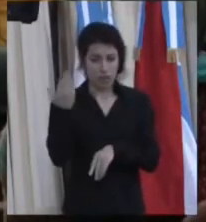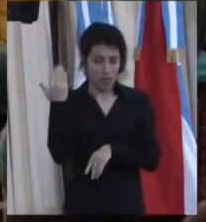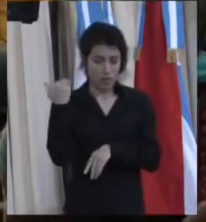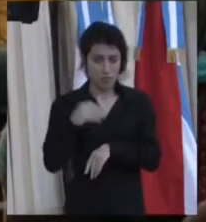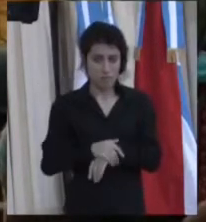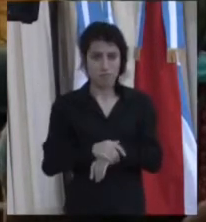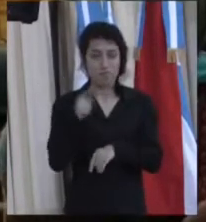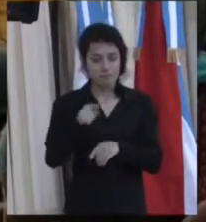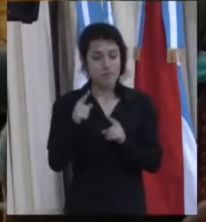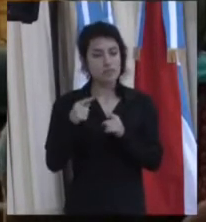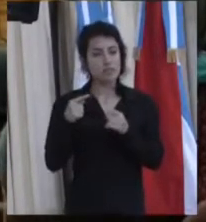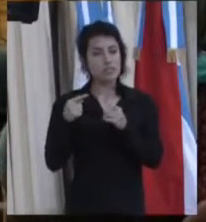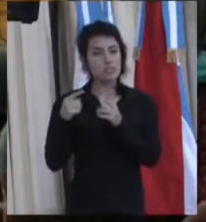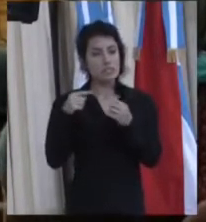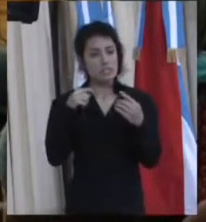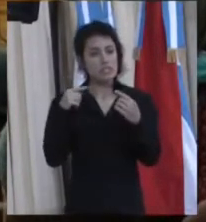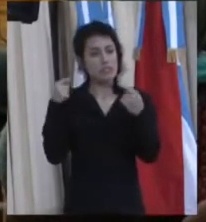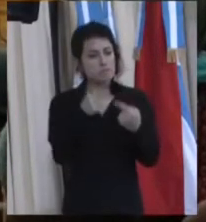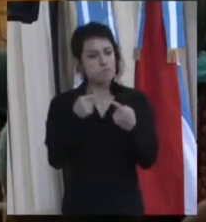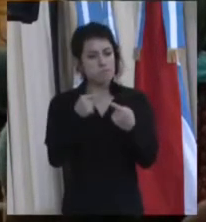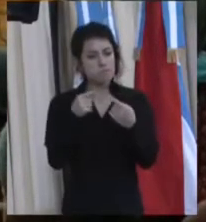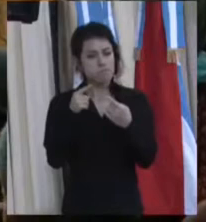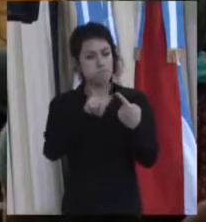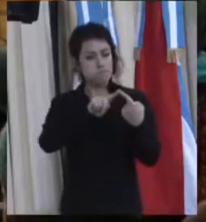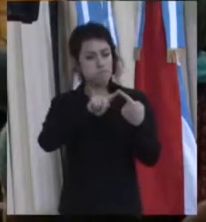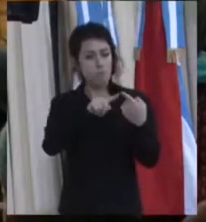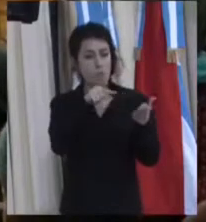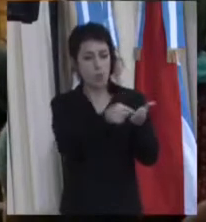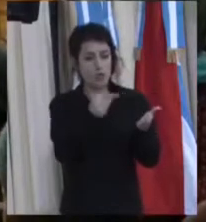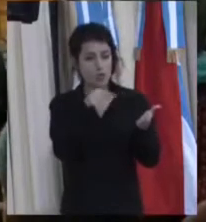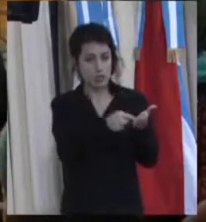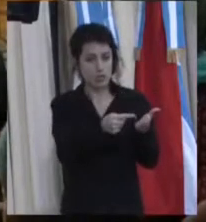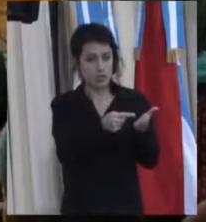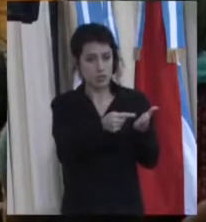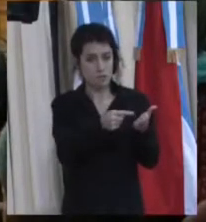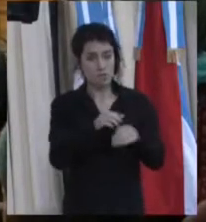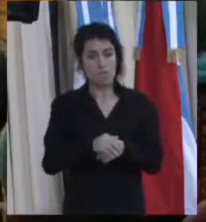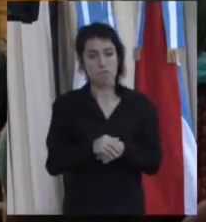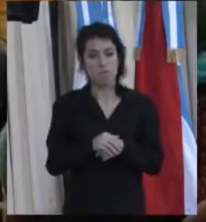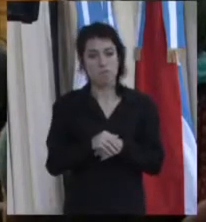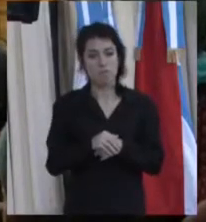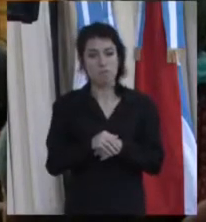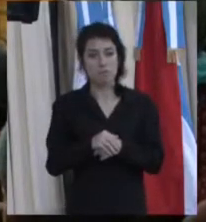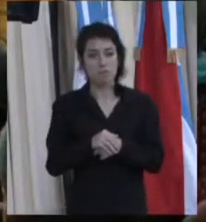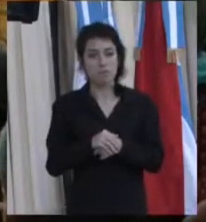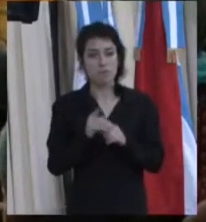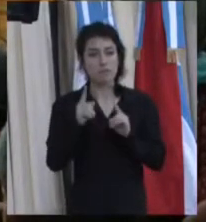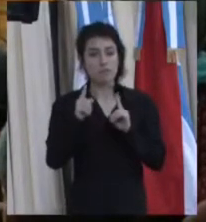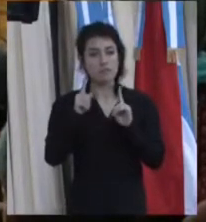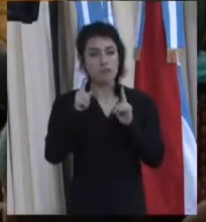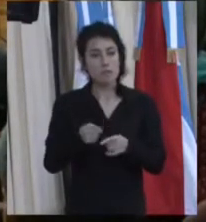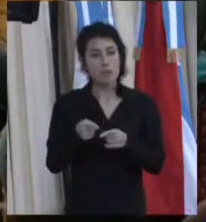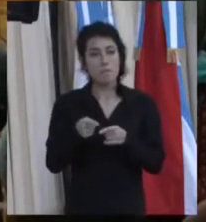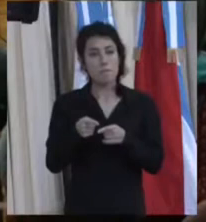un permanente diálogo con Buenos Aires, que era otra universidad que tenía una gravitación específica y donde, bueno, había